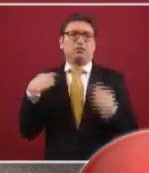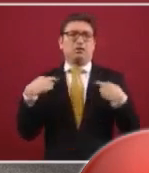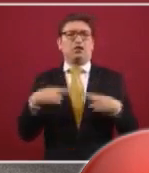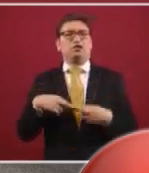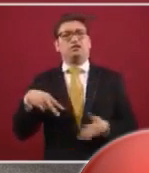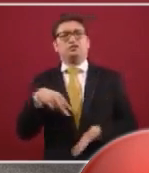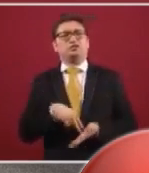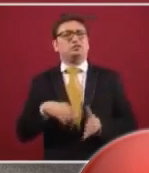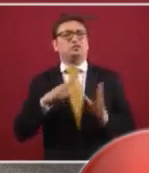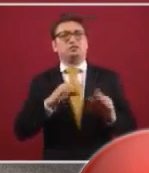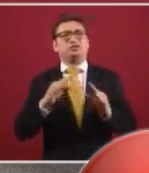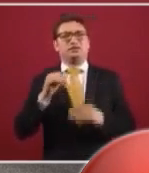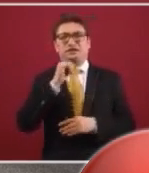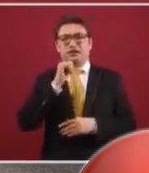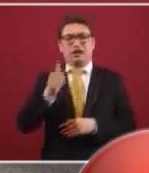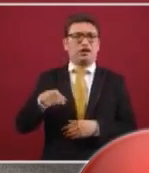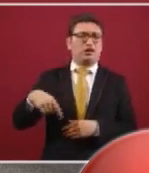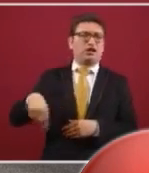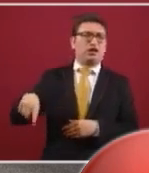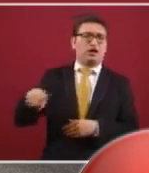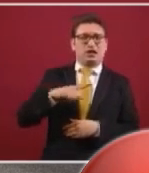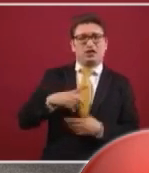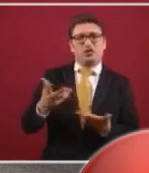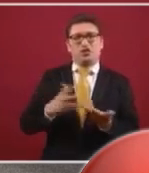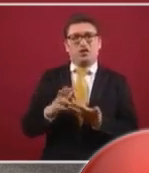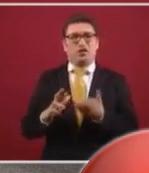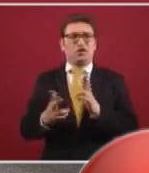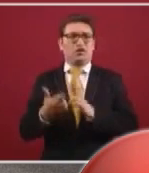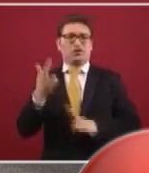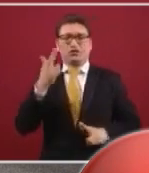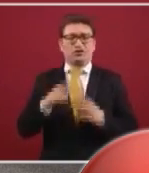que eran revoltosos,